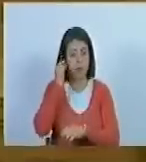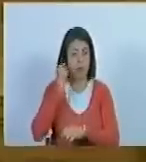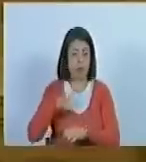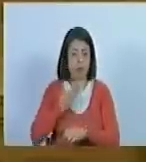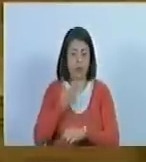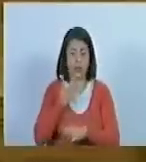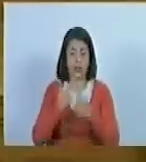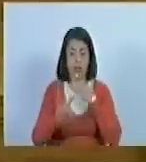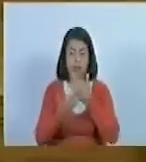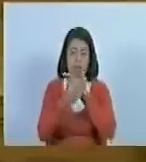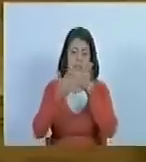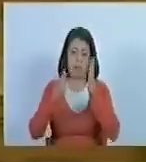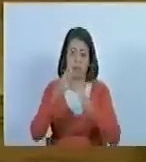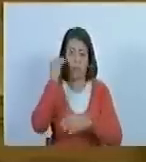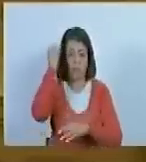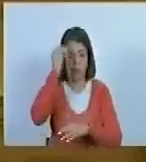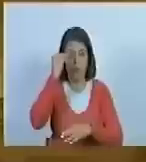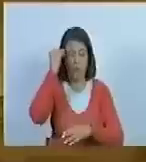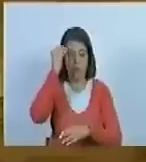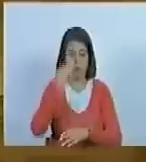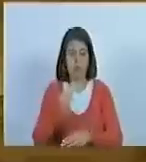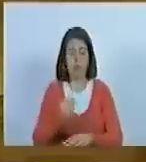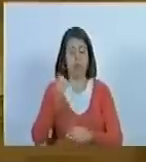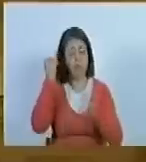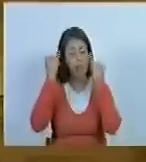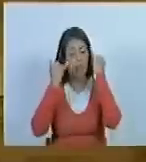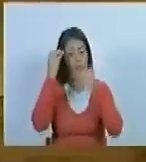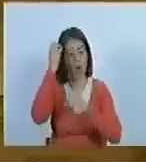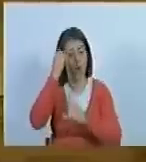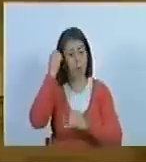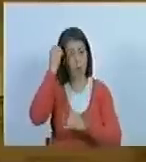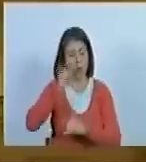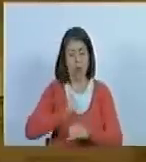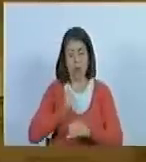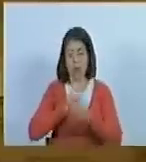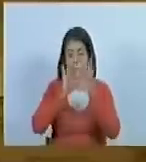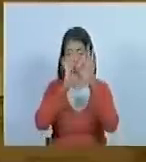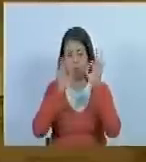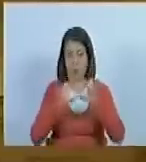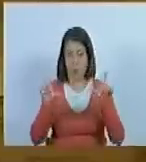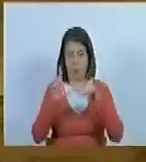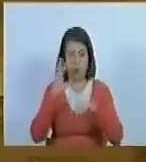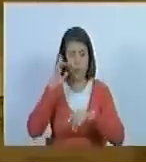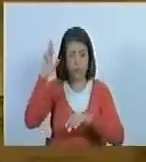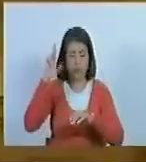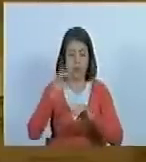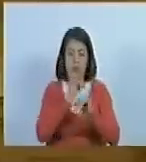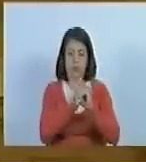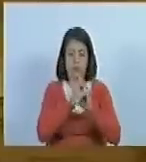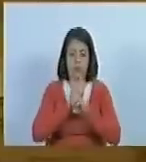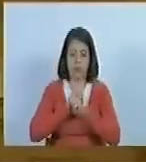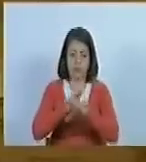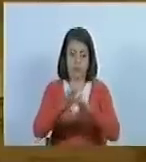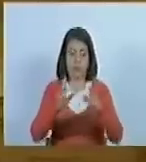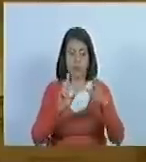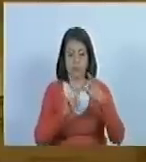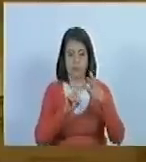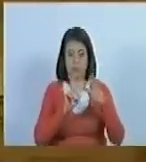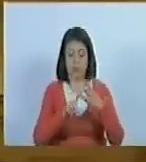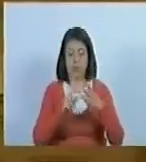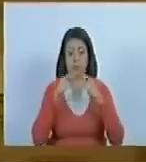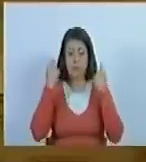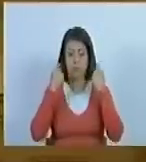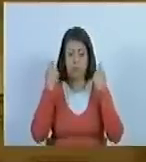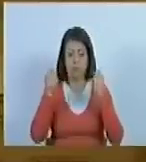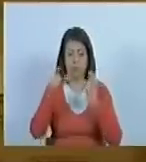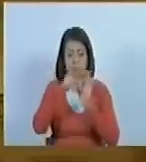puedan expresar libremente sus pensamientos, ideas u opiniones por cualquier medio de comunicación y difusión. Tercero, publicar el